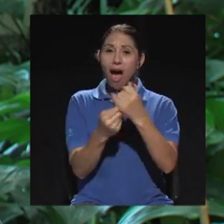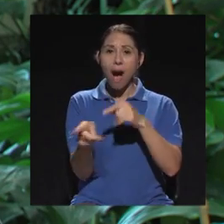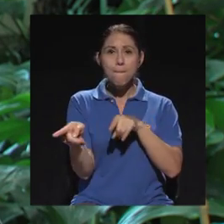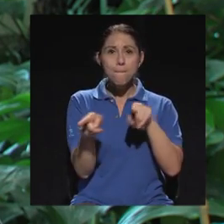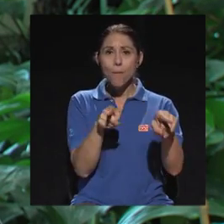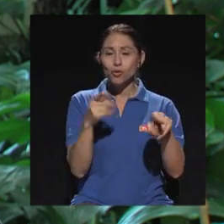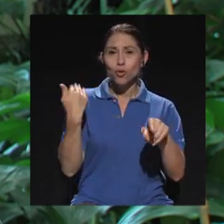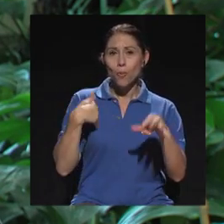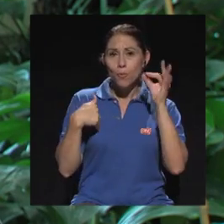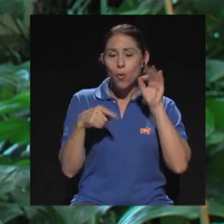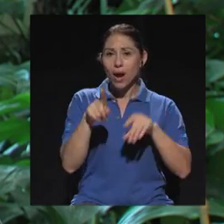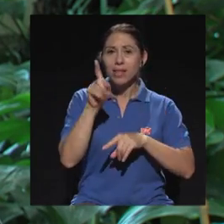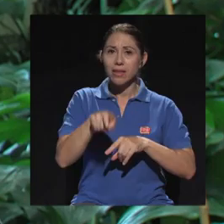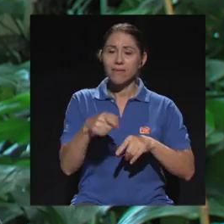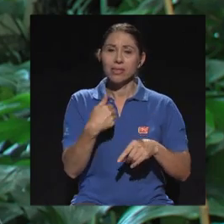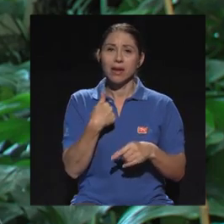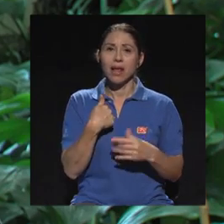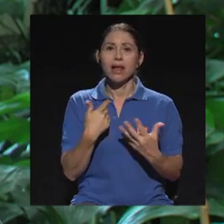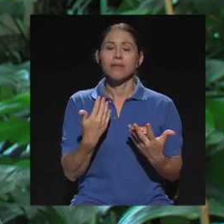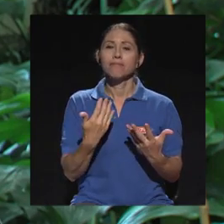dos tienen que tener,